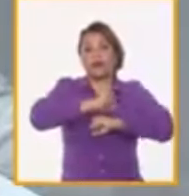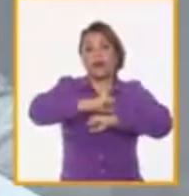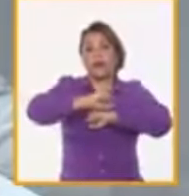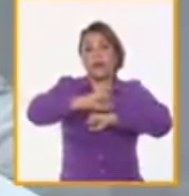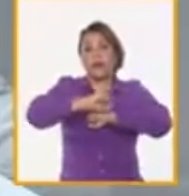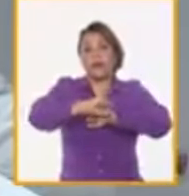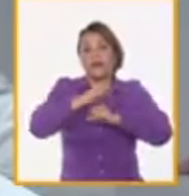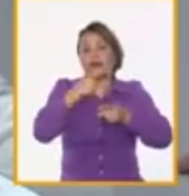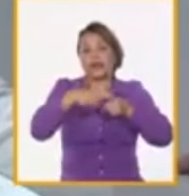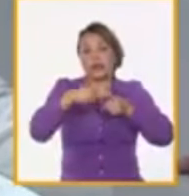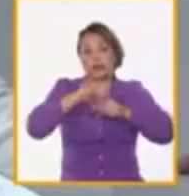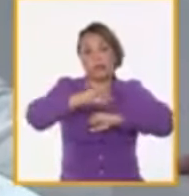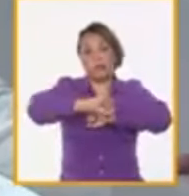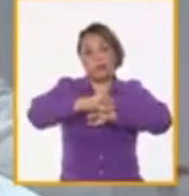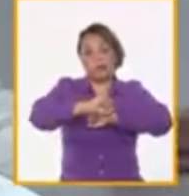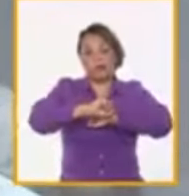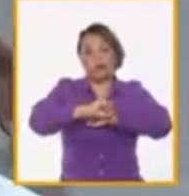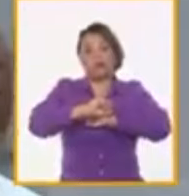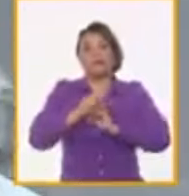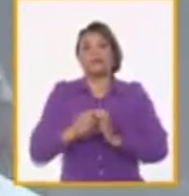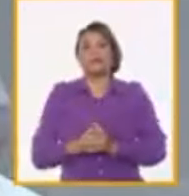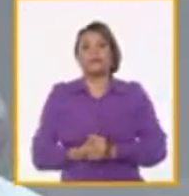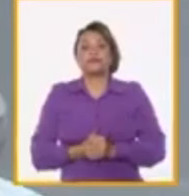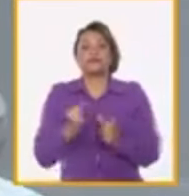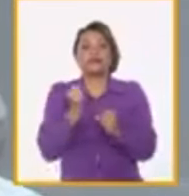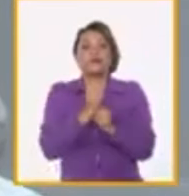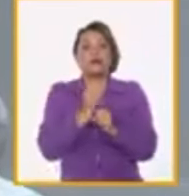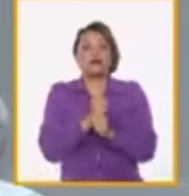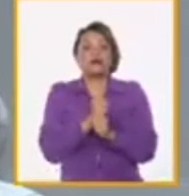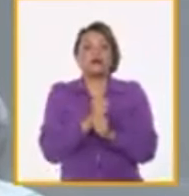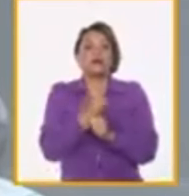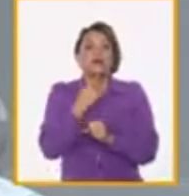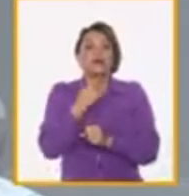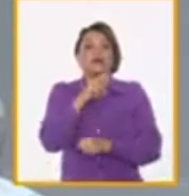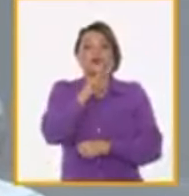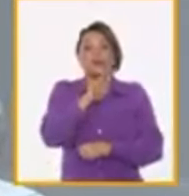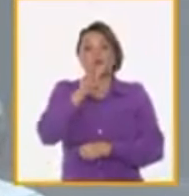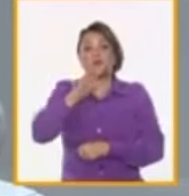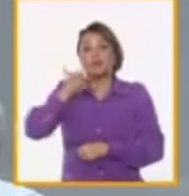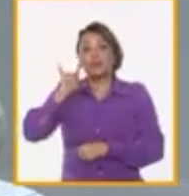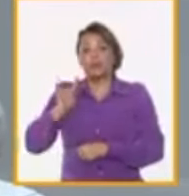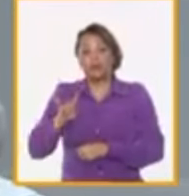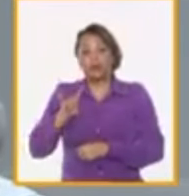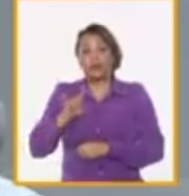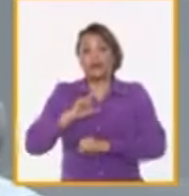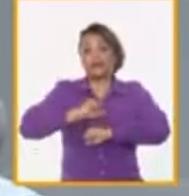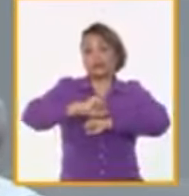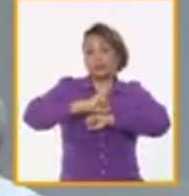están trabajando 3.381, o sea, hay 229 equipos